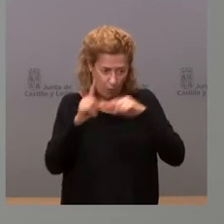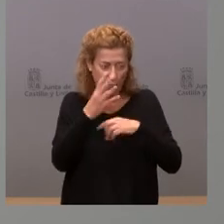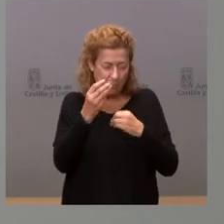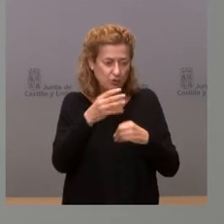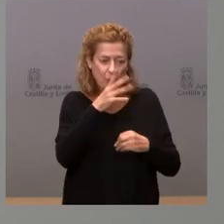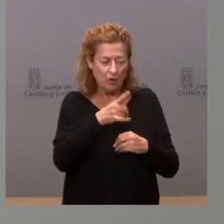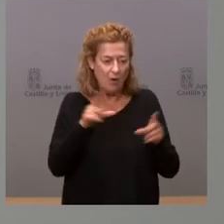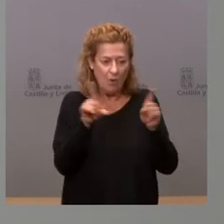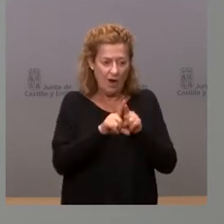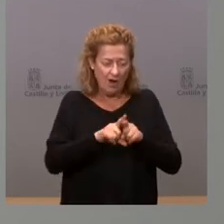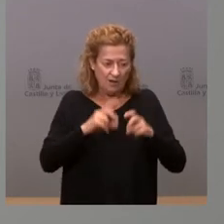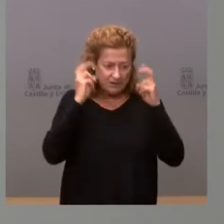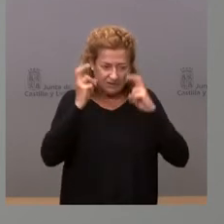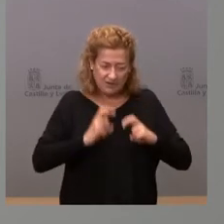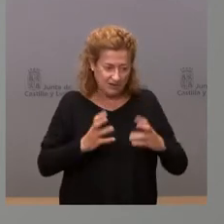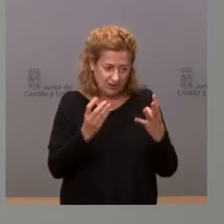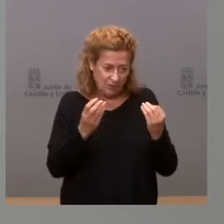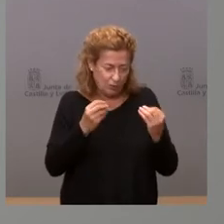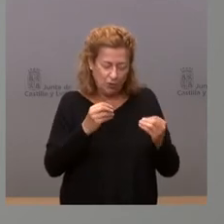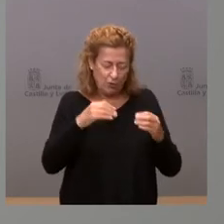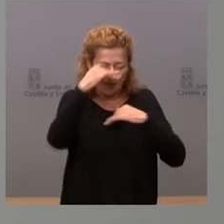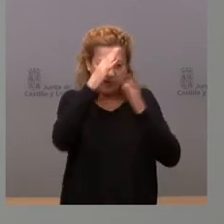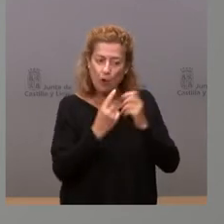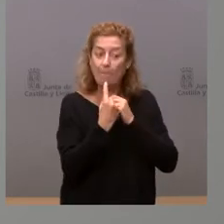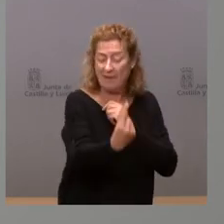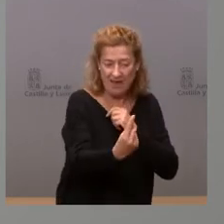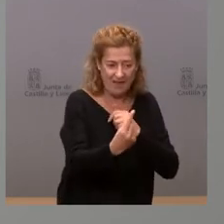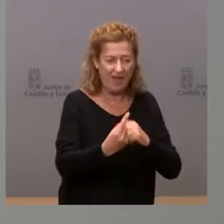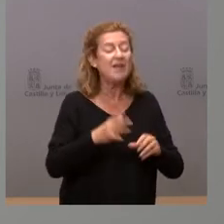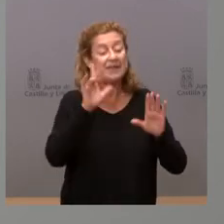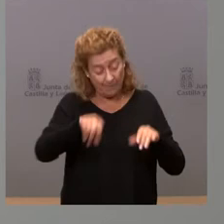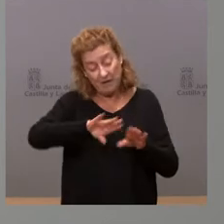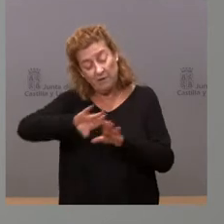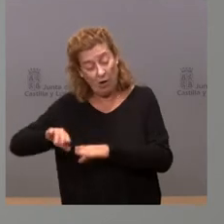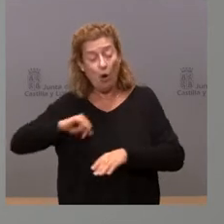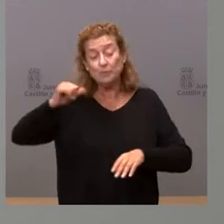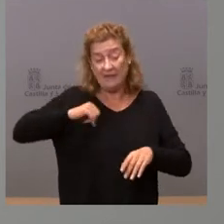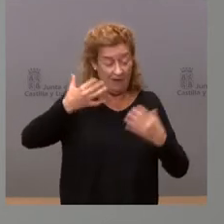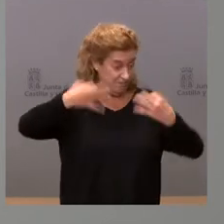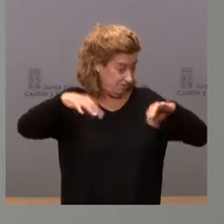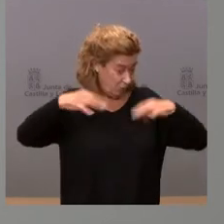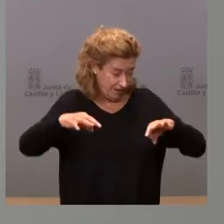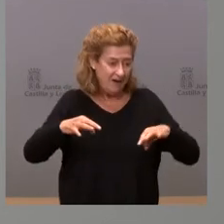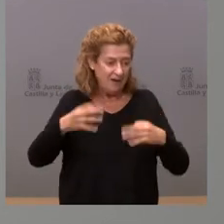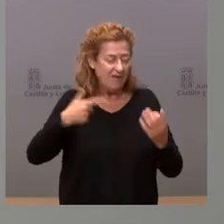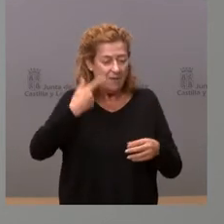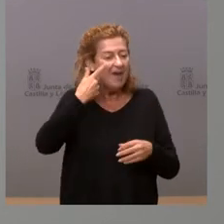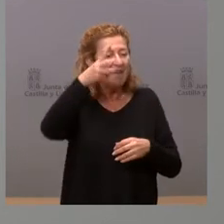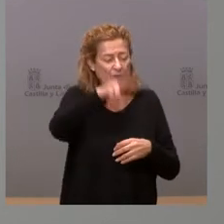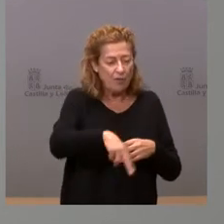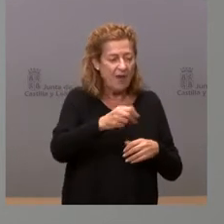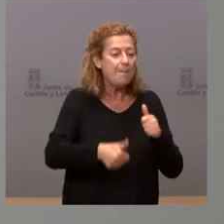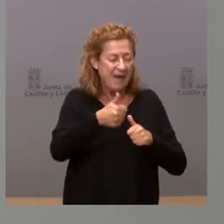tensión que tiene en la atención primaria como de la hospitalización convencional reconocer que tenemos mucha mayor capacidad